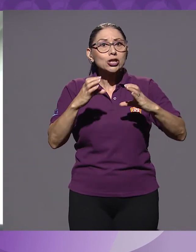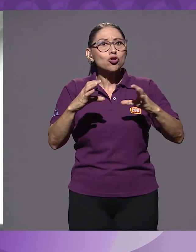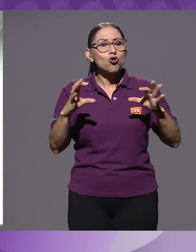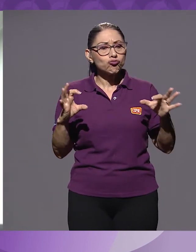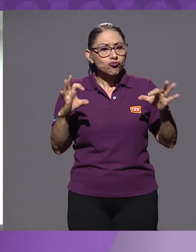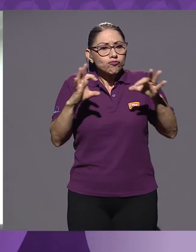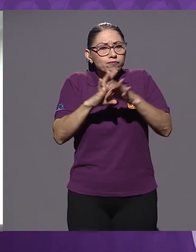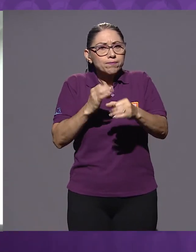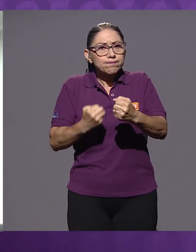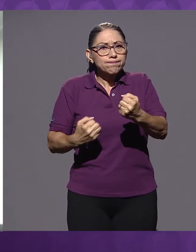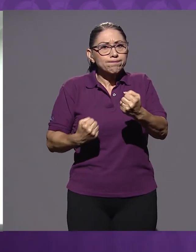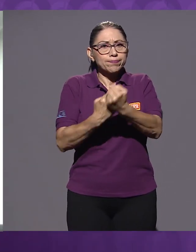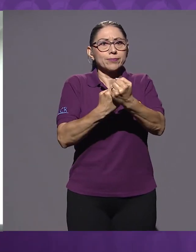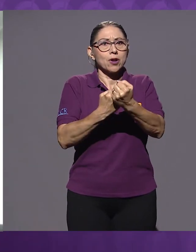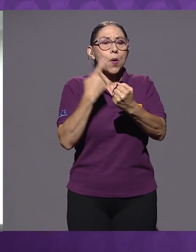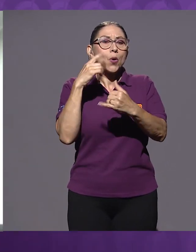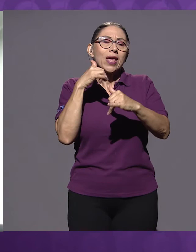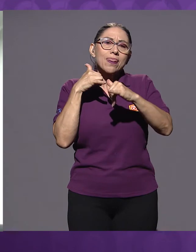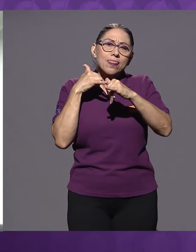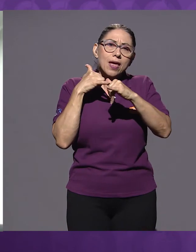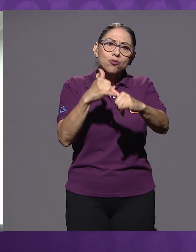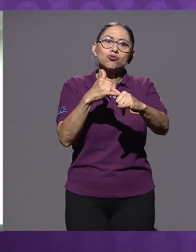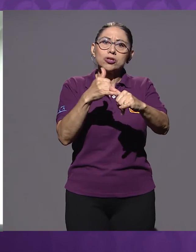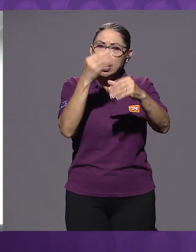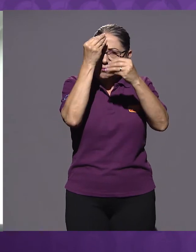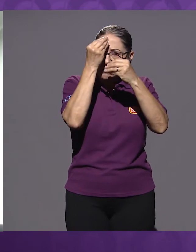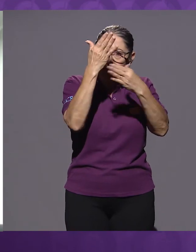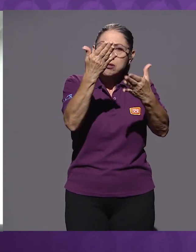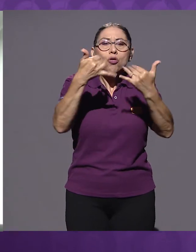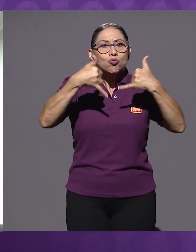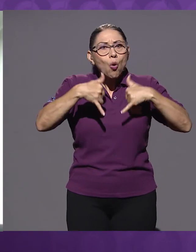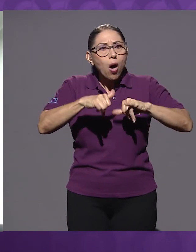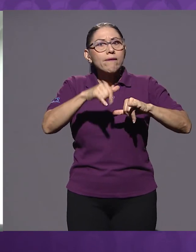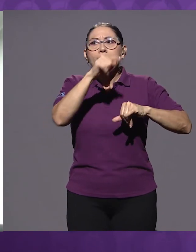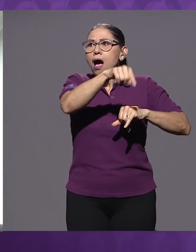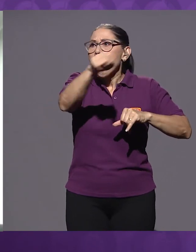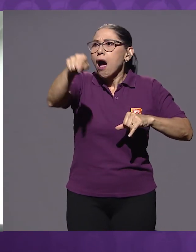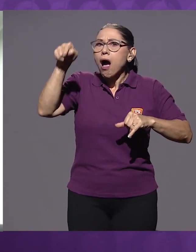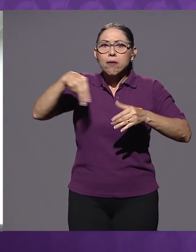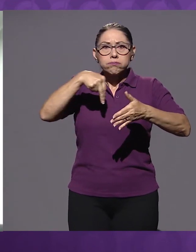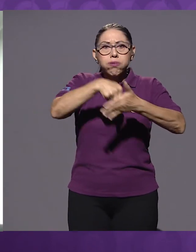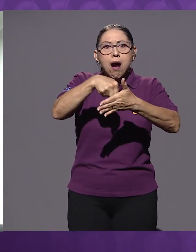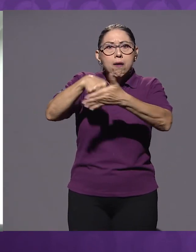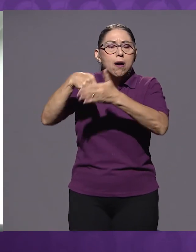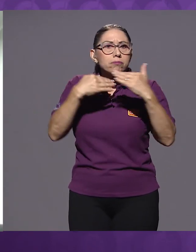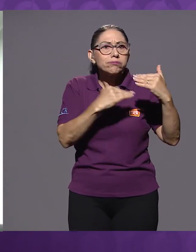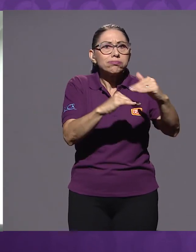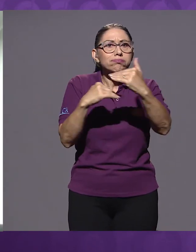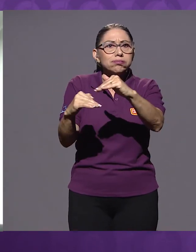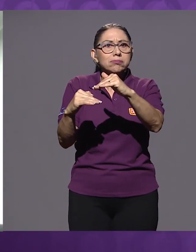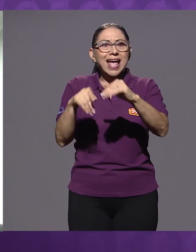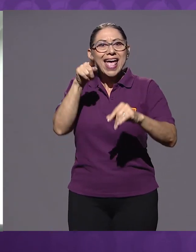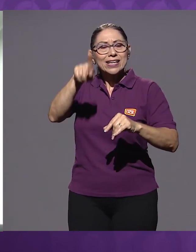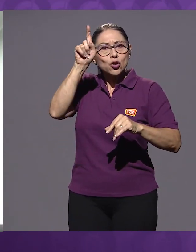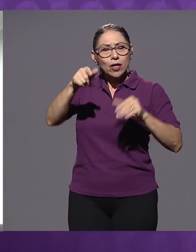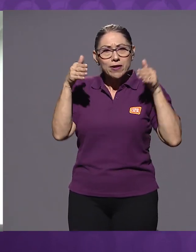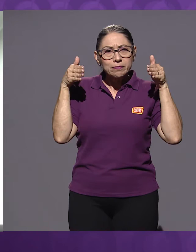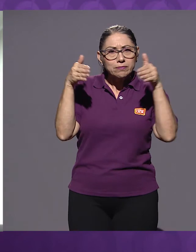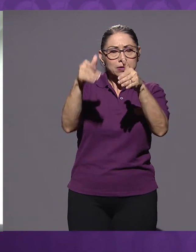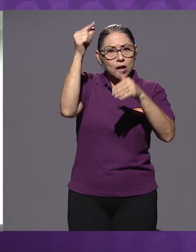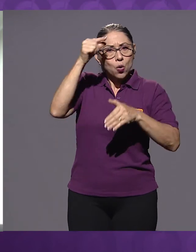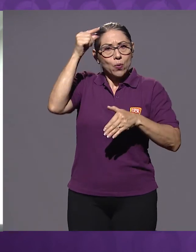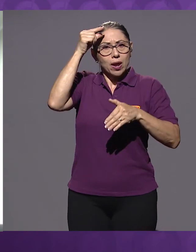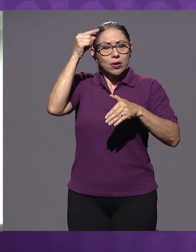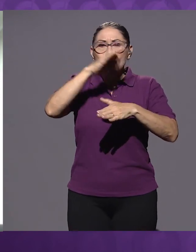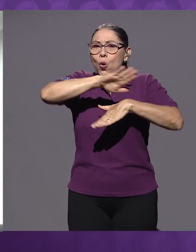que aún existen esas barreras y que es competencia del Estado, del gobierno, pero de toda la sociedad